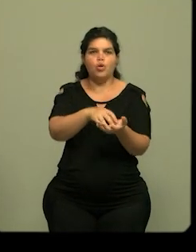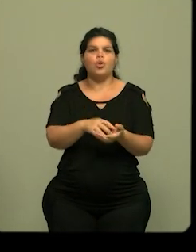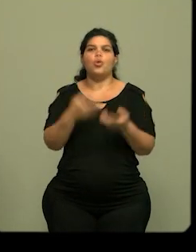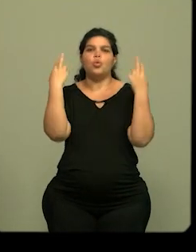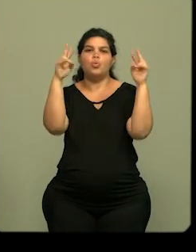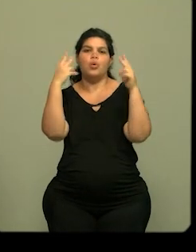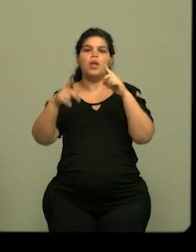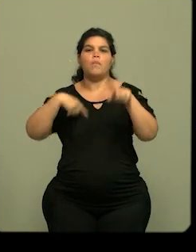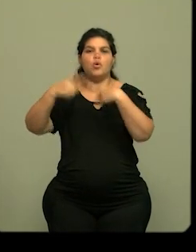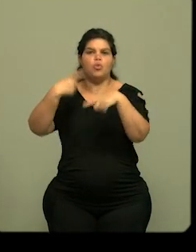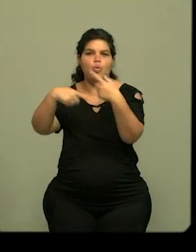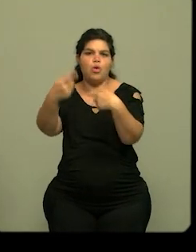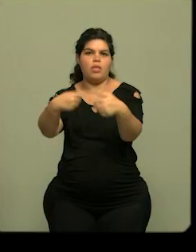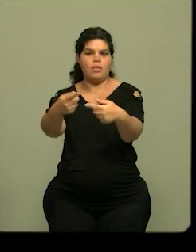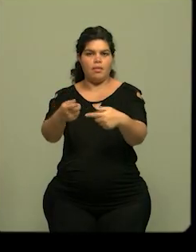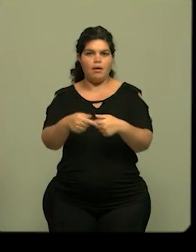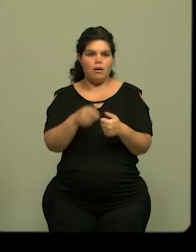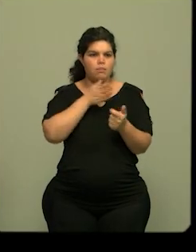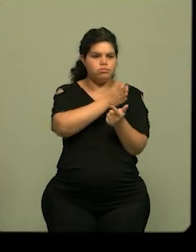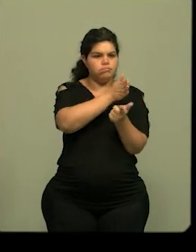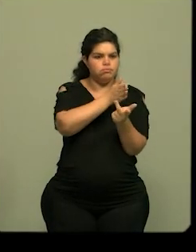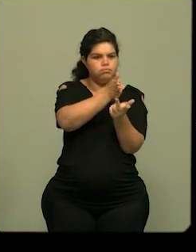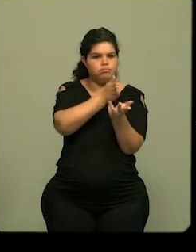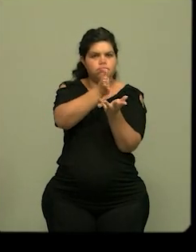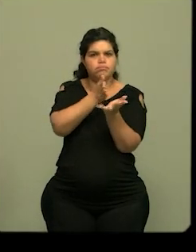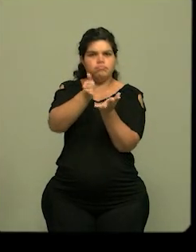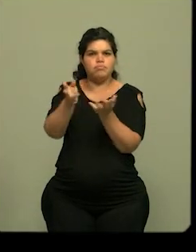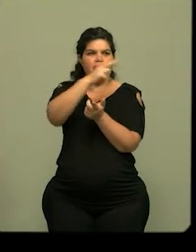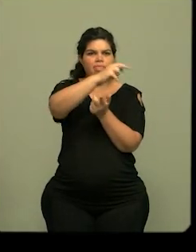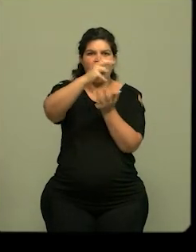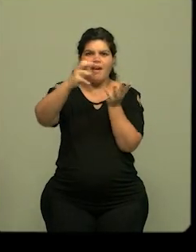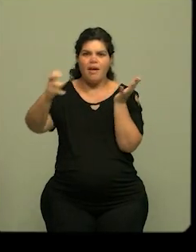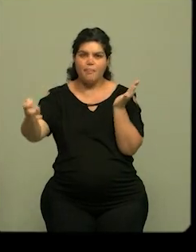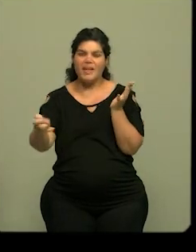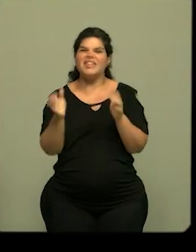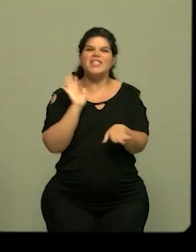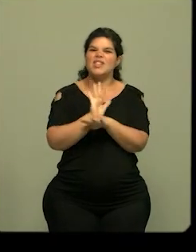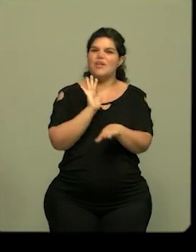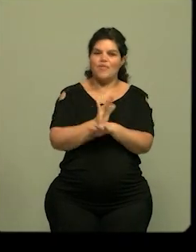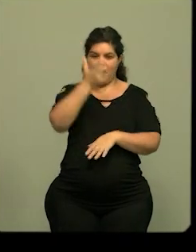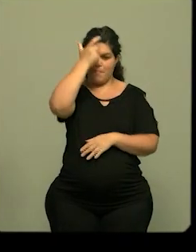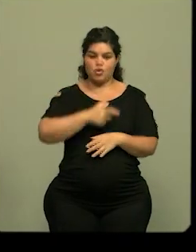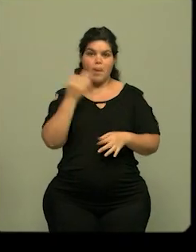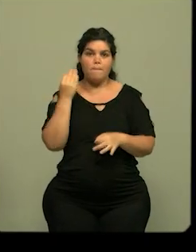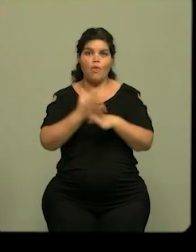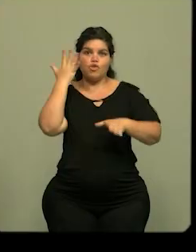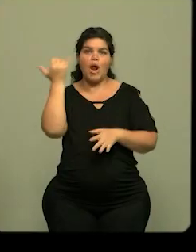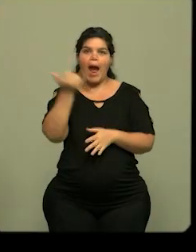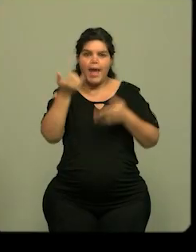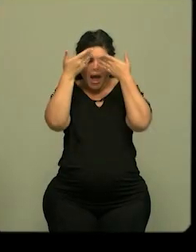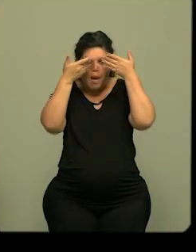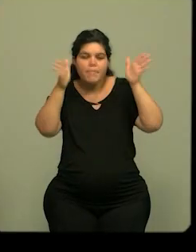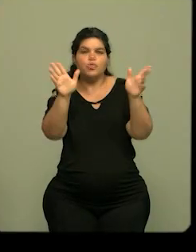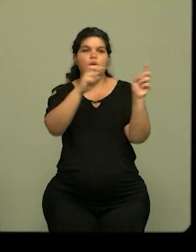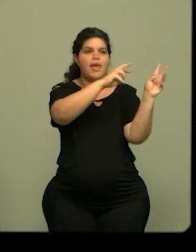sustentable. Entonces, creo que lo rico que tiene la carrera para aportar es eso, ¿no? Una visión interdisciplinaria y dar una